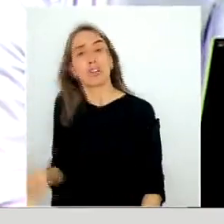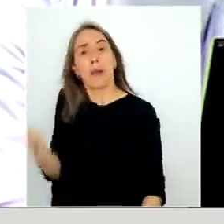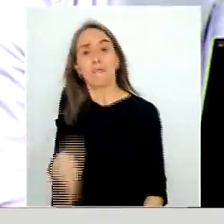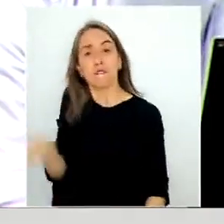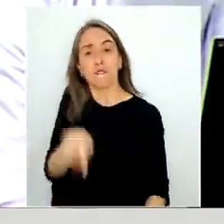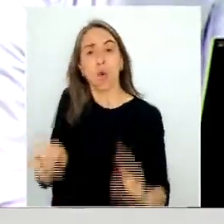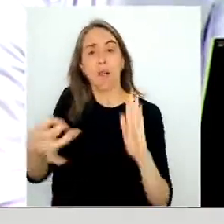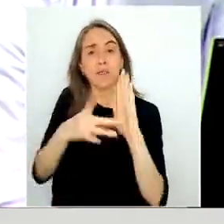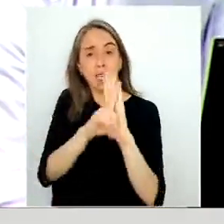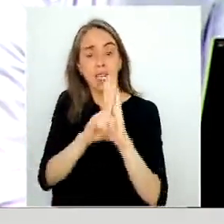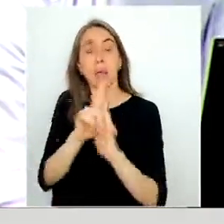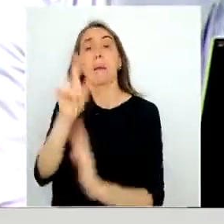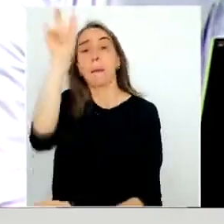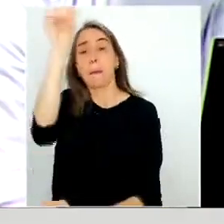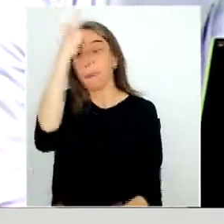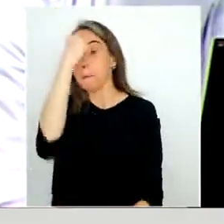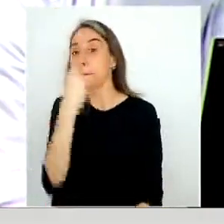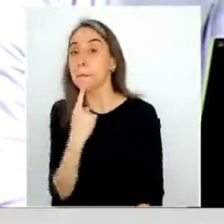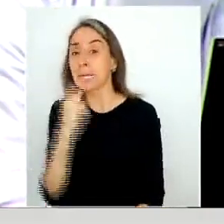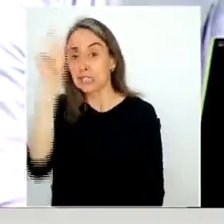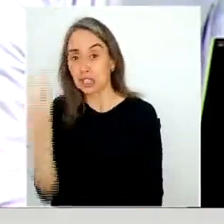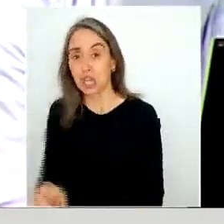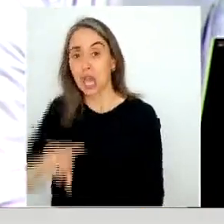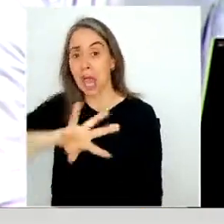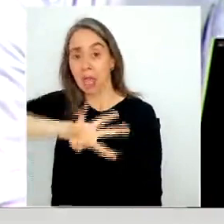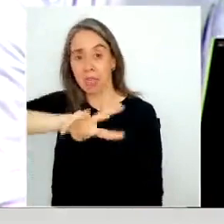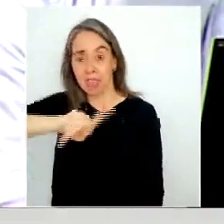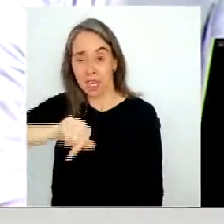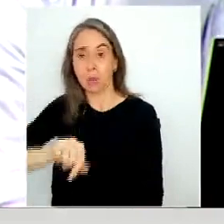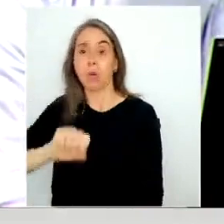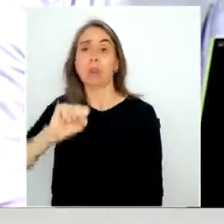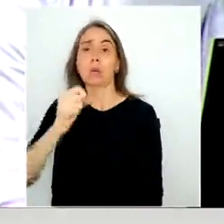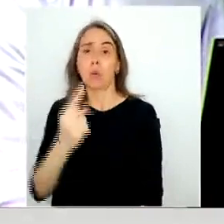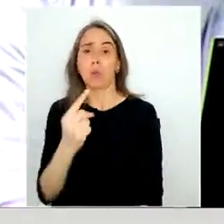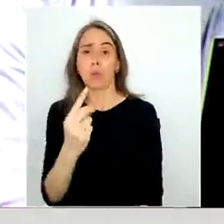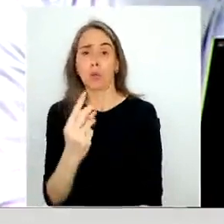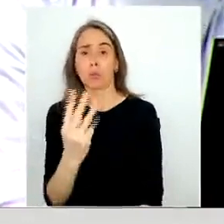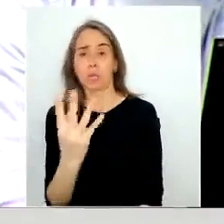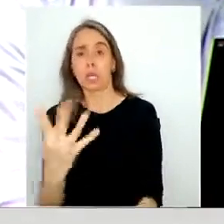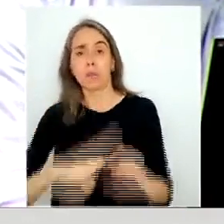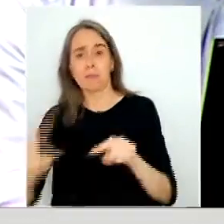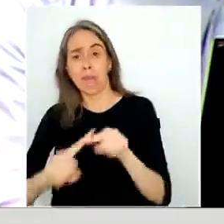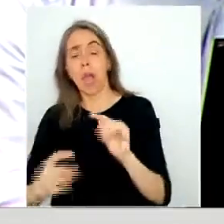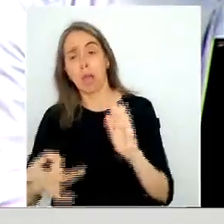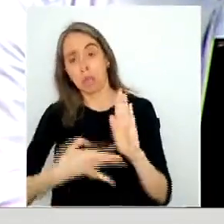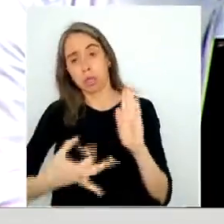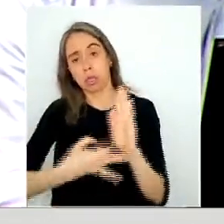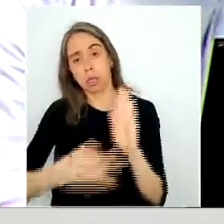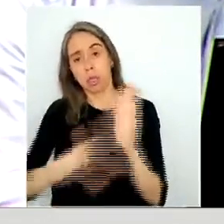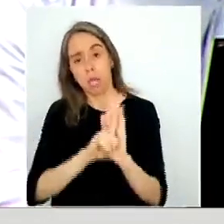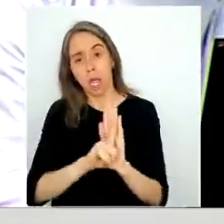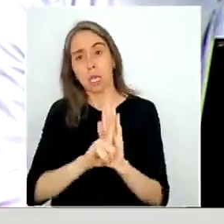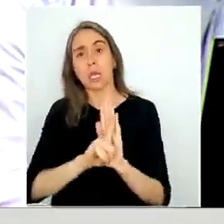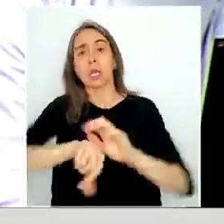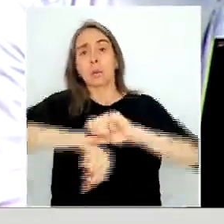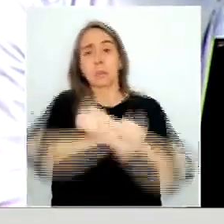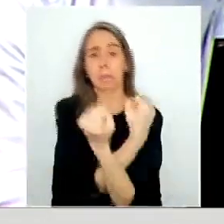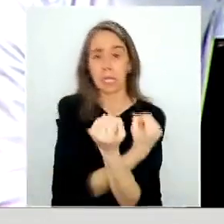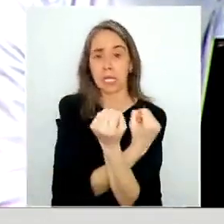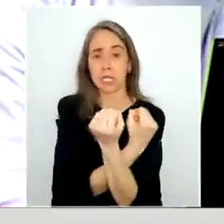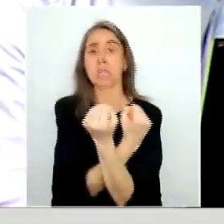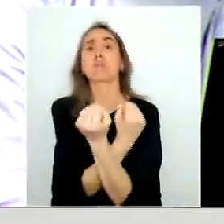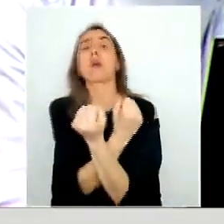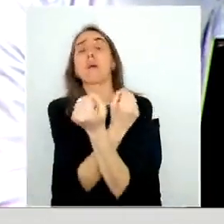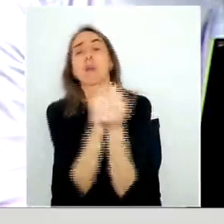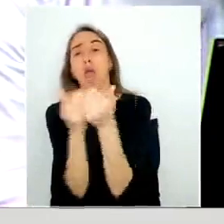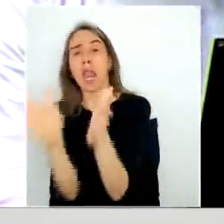personas delincuentes que han cometido uno dos tres varios delitos y vuelven al sistema penal como imputados